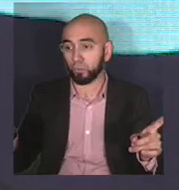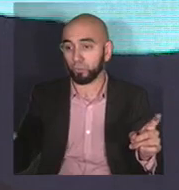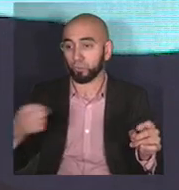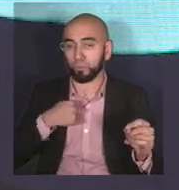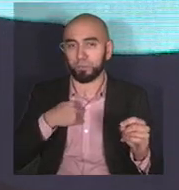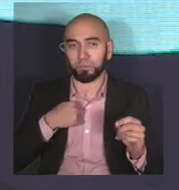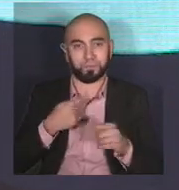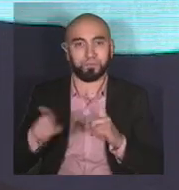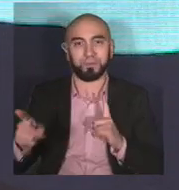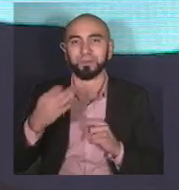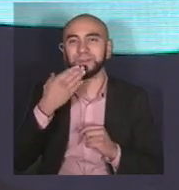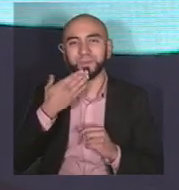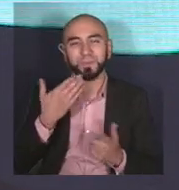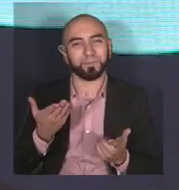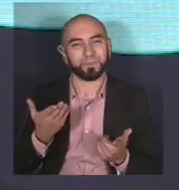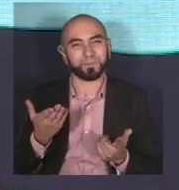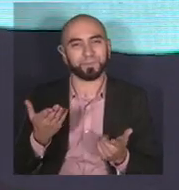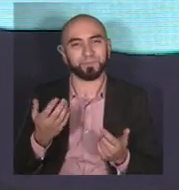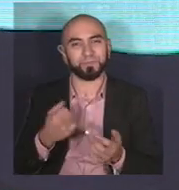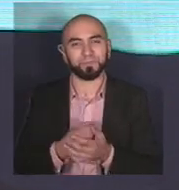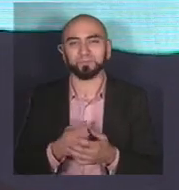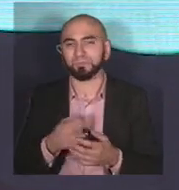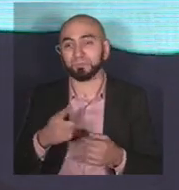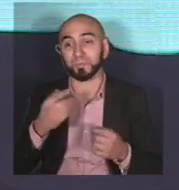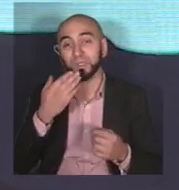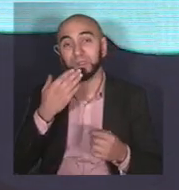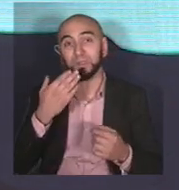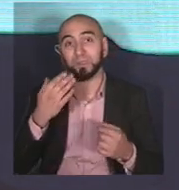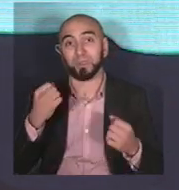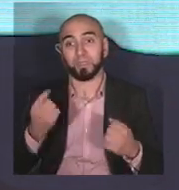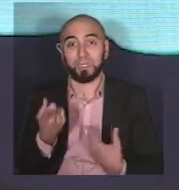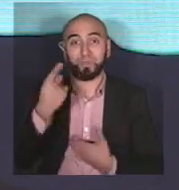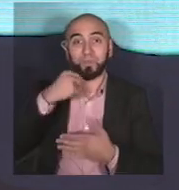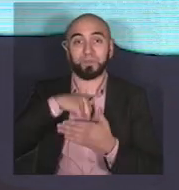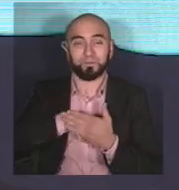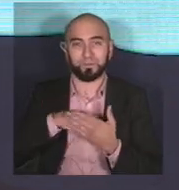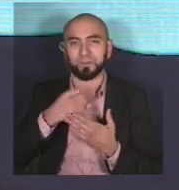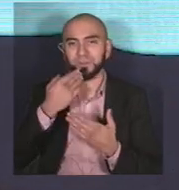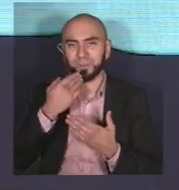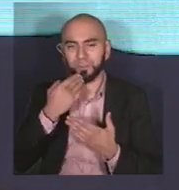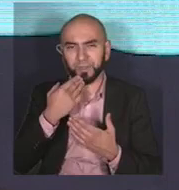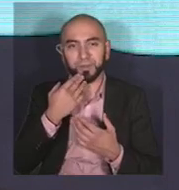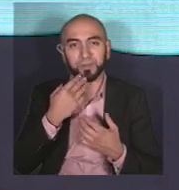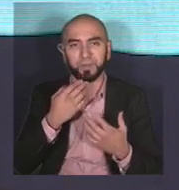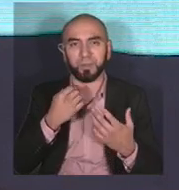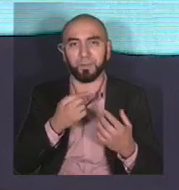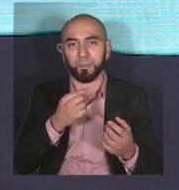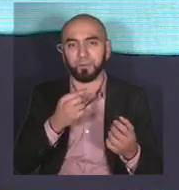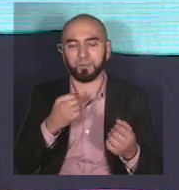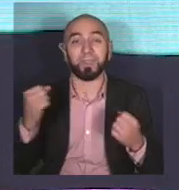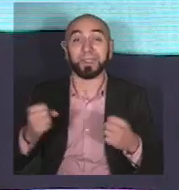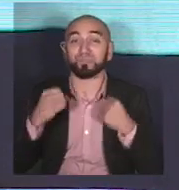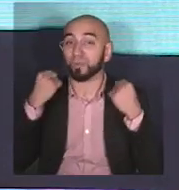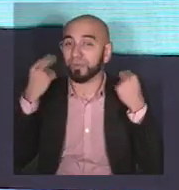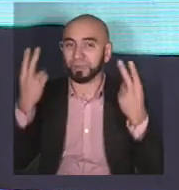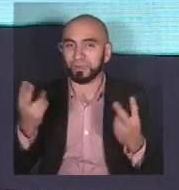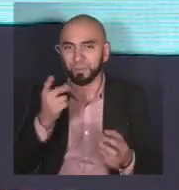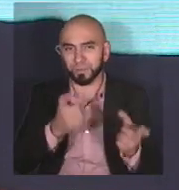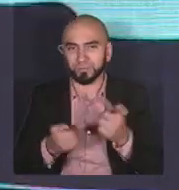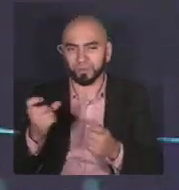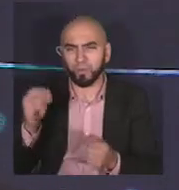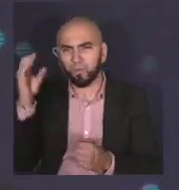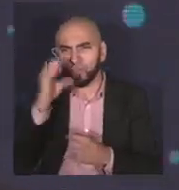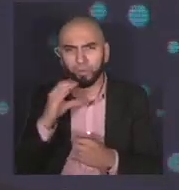Y en extroversión hay una tendencia de las personas que sean altamente extrovertidas de buscar